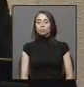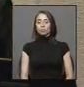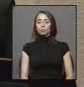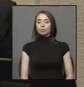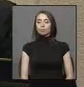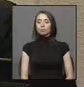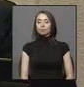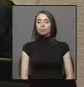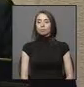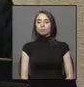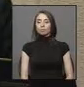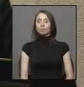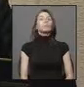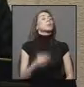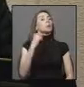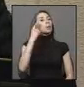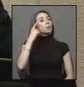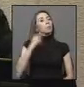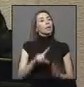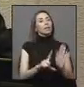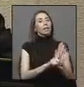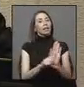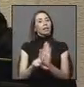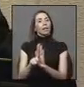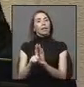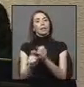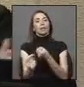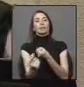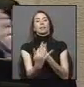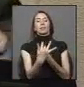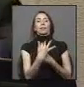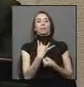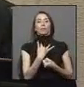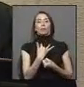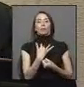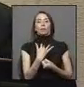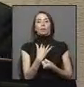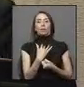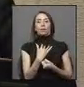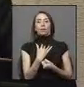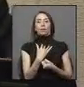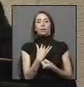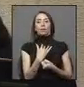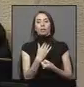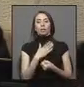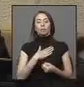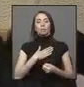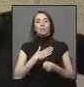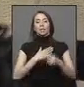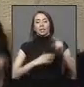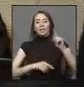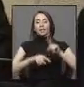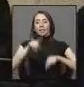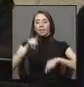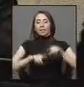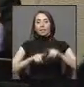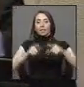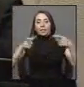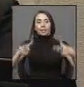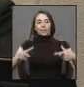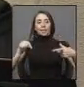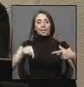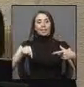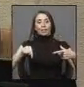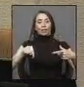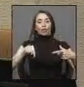Sobre todo para leyes que van a impactar, naturalmente, no a mi territorio en particular, sino a todos los que